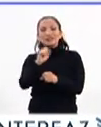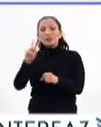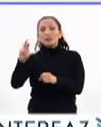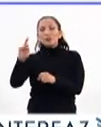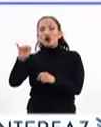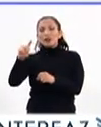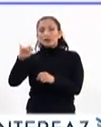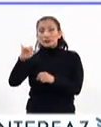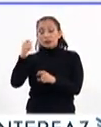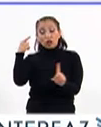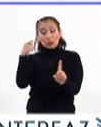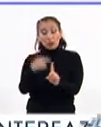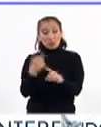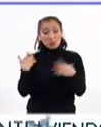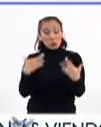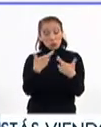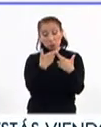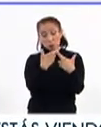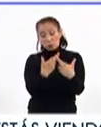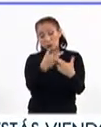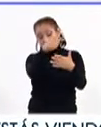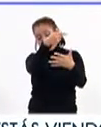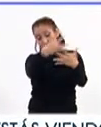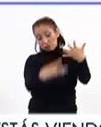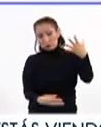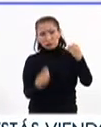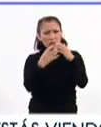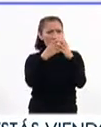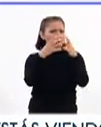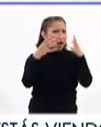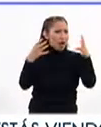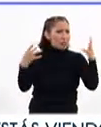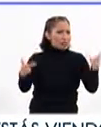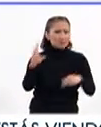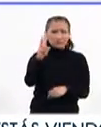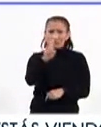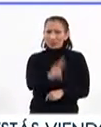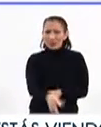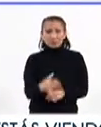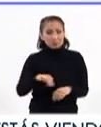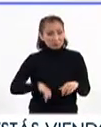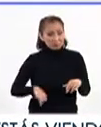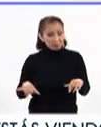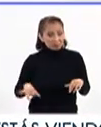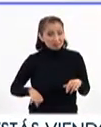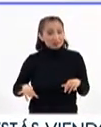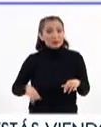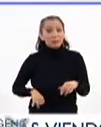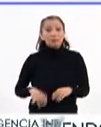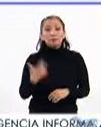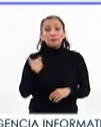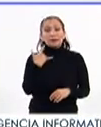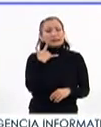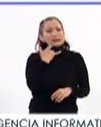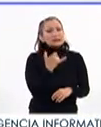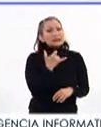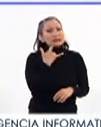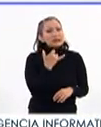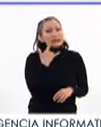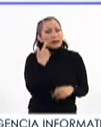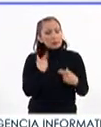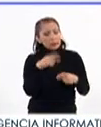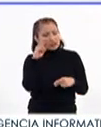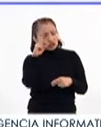prótesis, y es un objetivo sin duda ambicioso, sin duda interesante, el tratar a